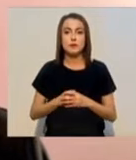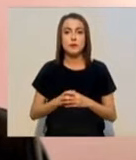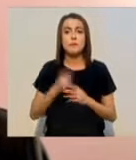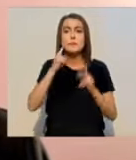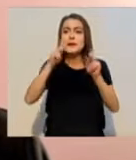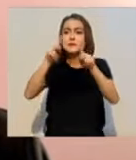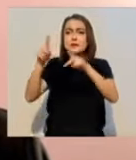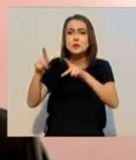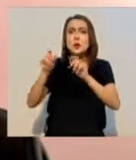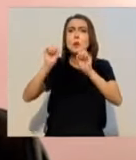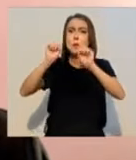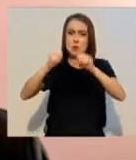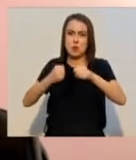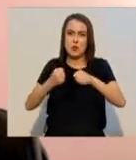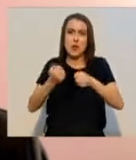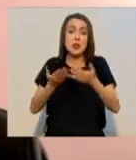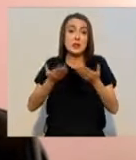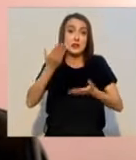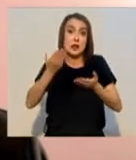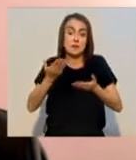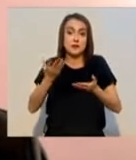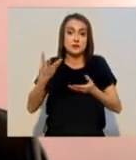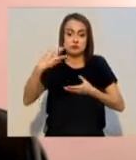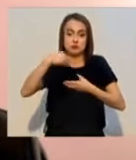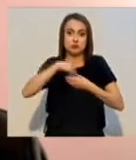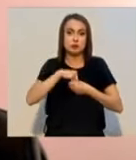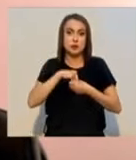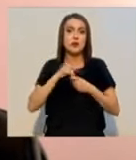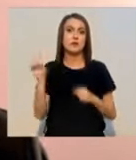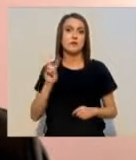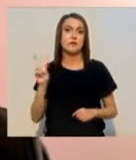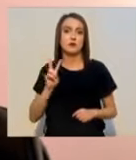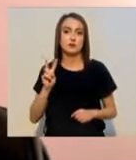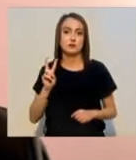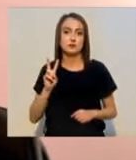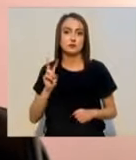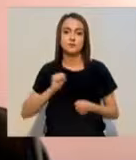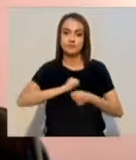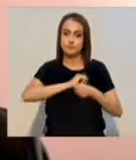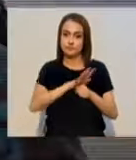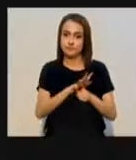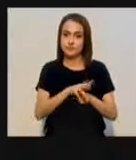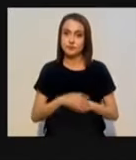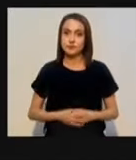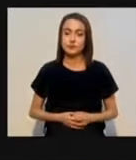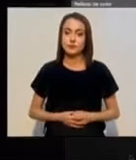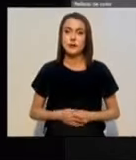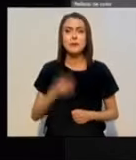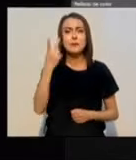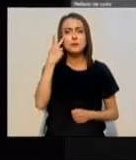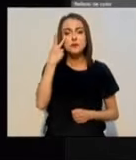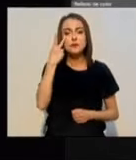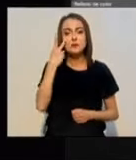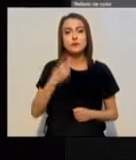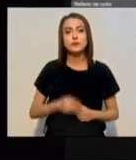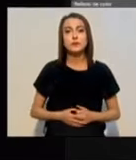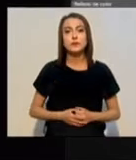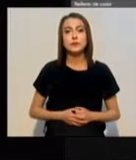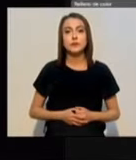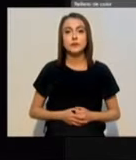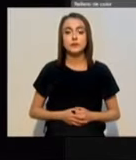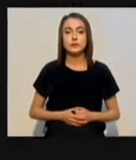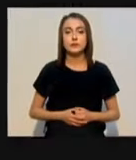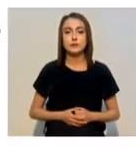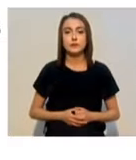en las personas que pudieron haber estado expuestas a el virus SARS-CoV-2. Vamos a proceder